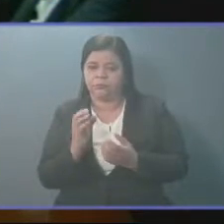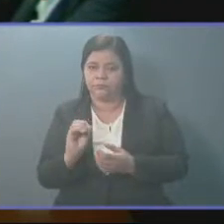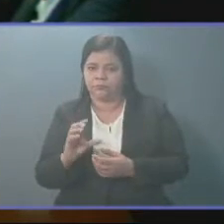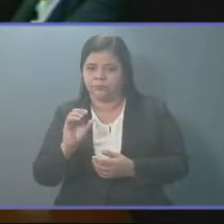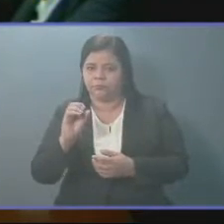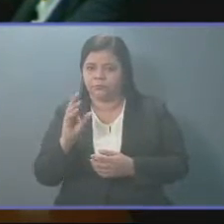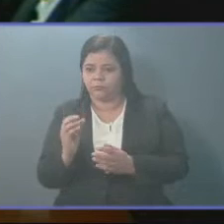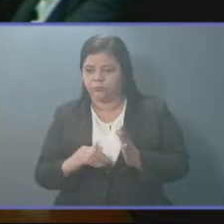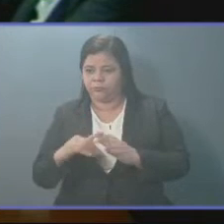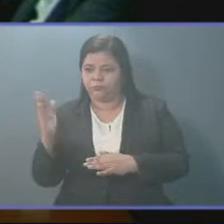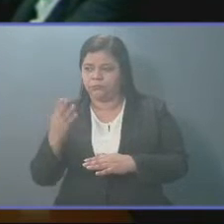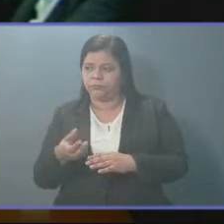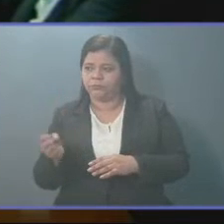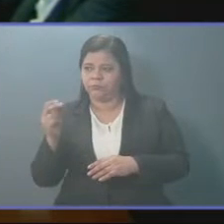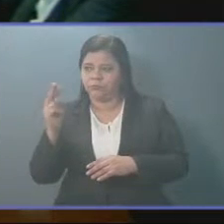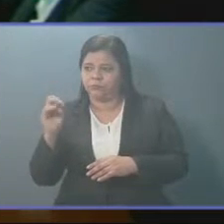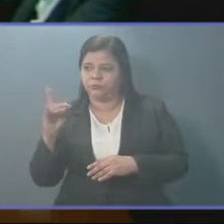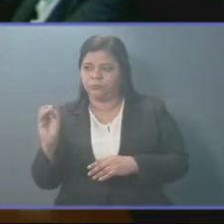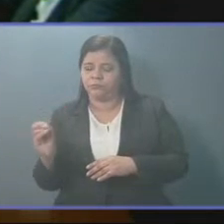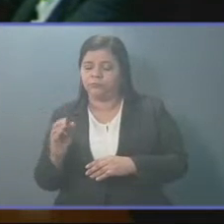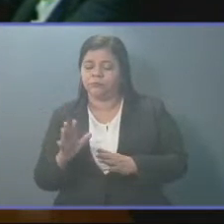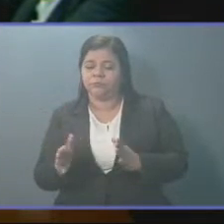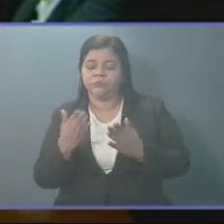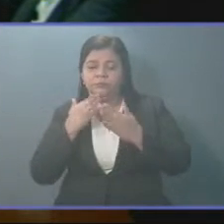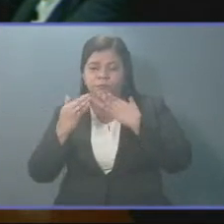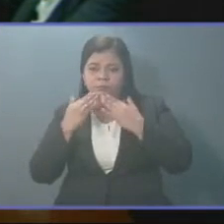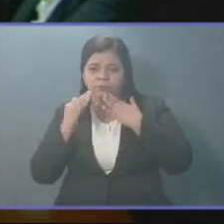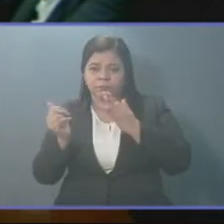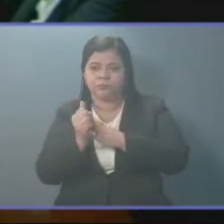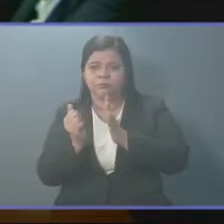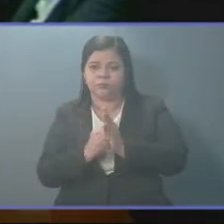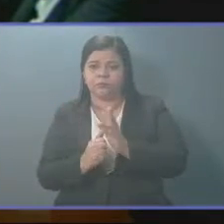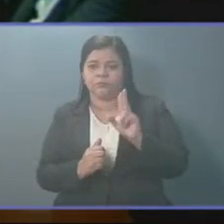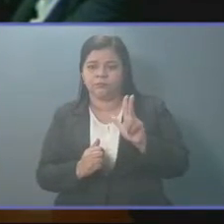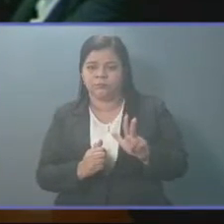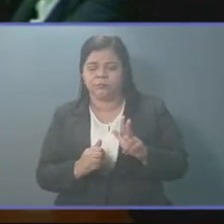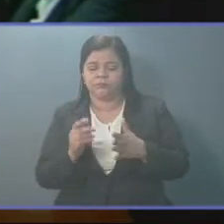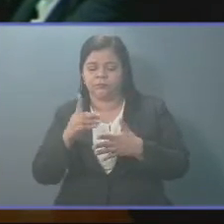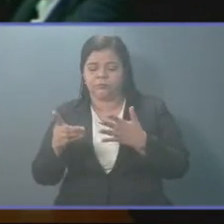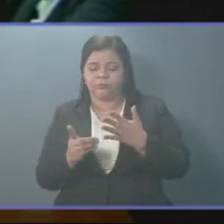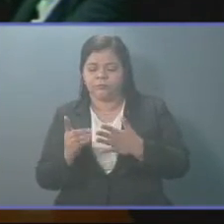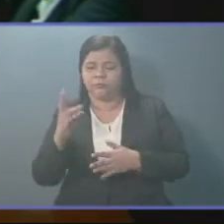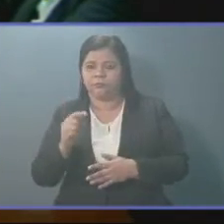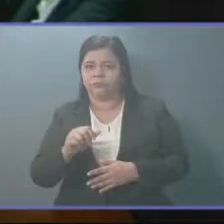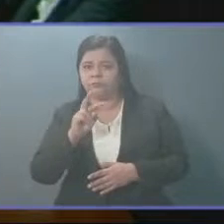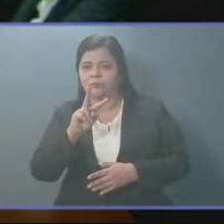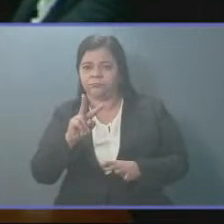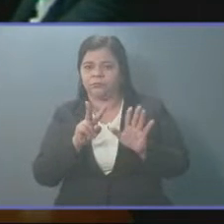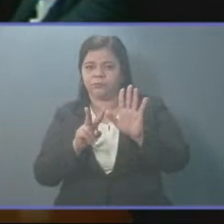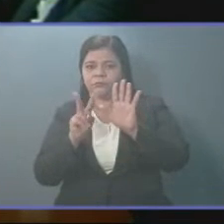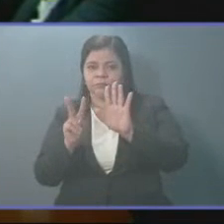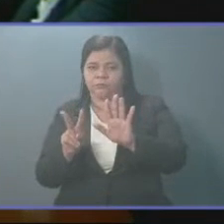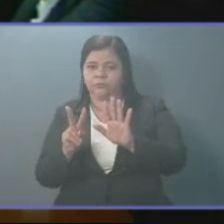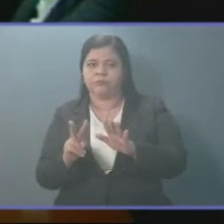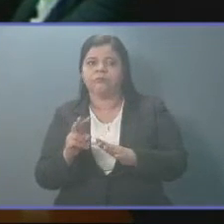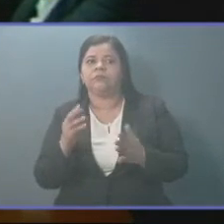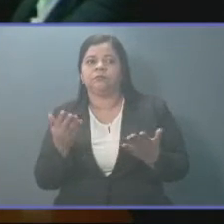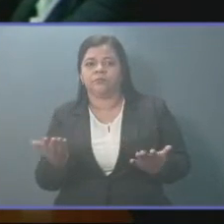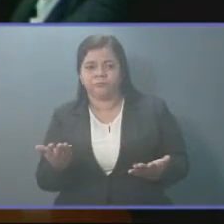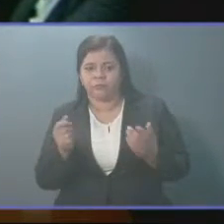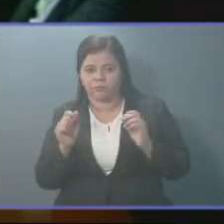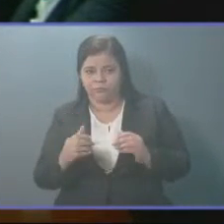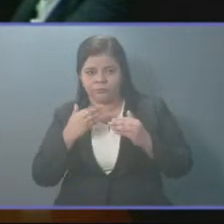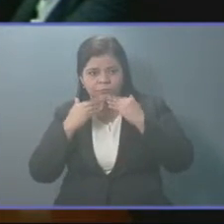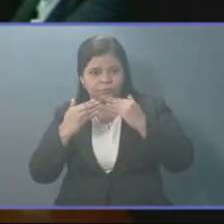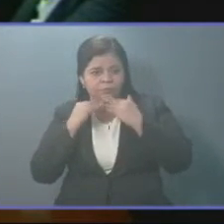anterior es necesario interpretar el referido inciso del artículo 3 del Decreto Legislativo número 267 a fin de